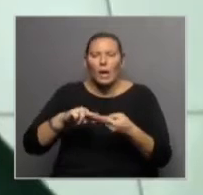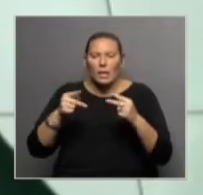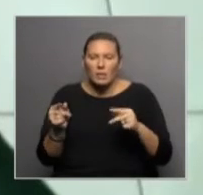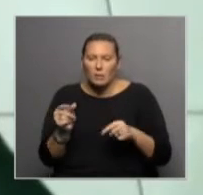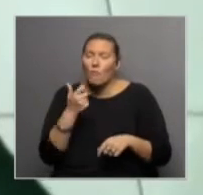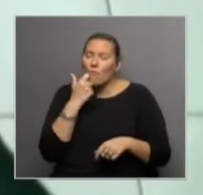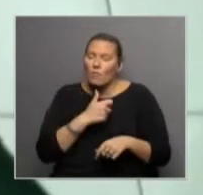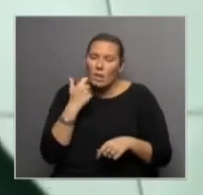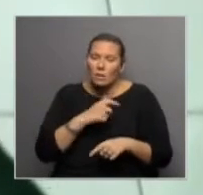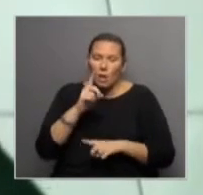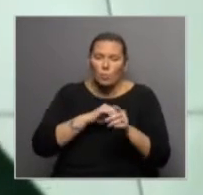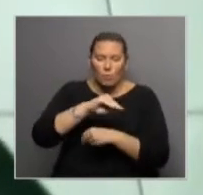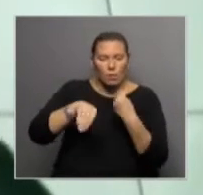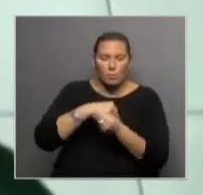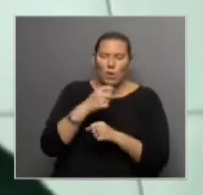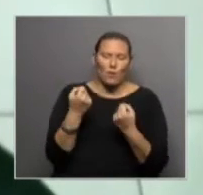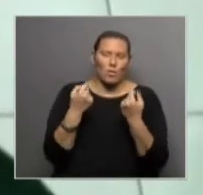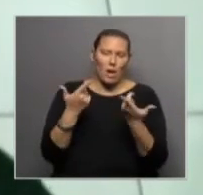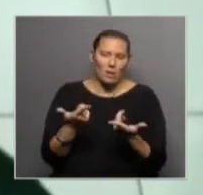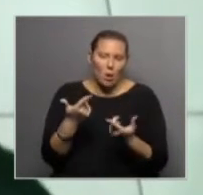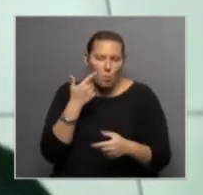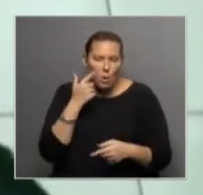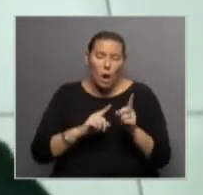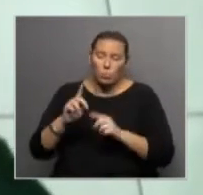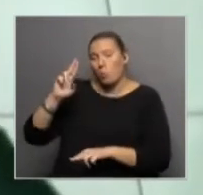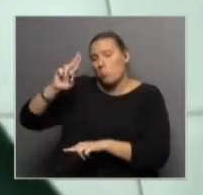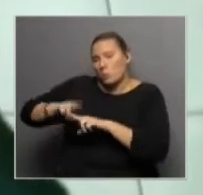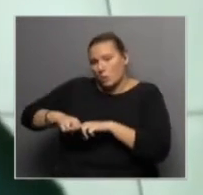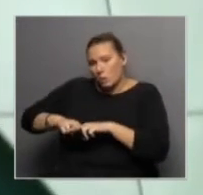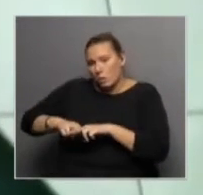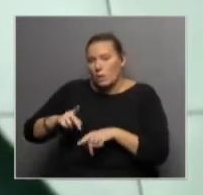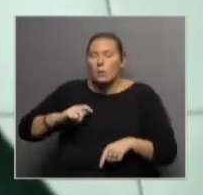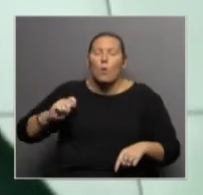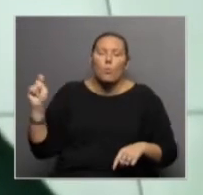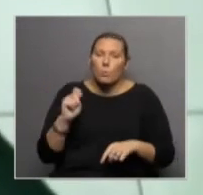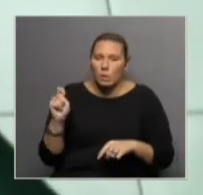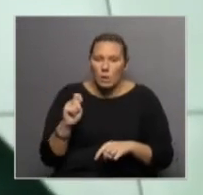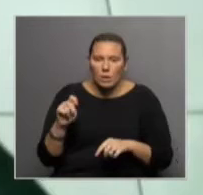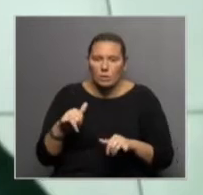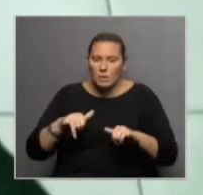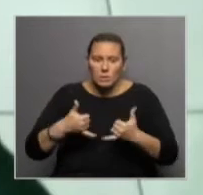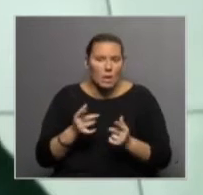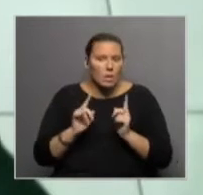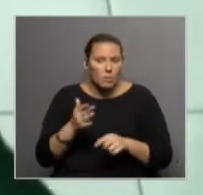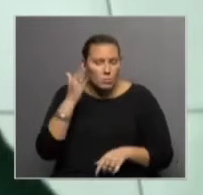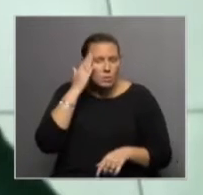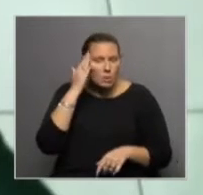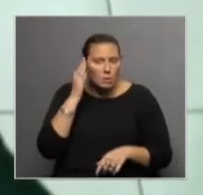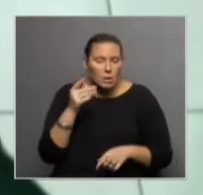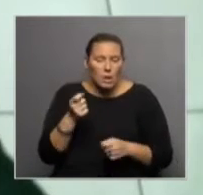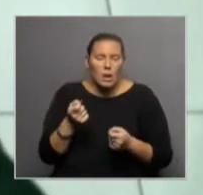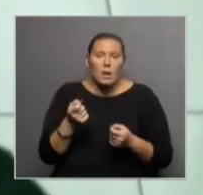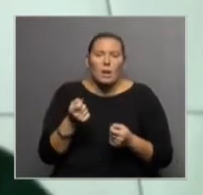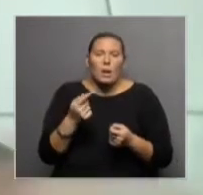incompleto porque hay familiares que no han dado muestras, algunos se han muerto y es urgente, es una carrera contra el tiempo. Hoy en día,